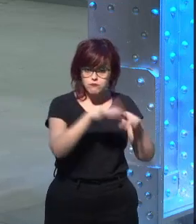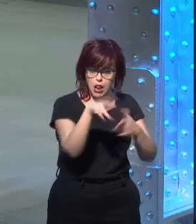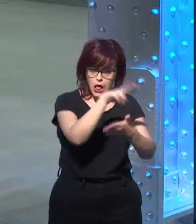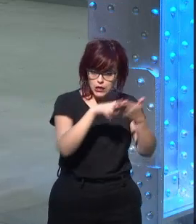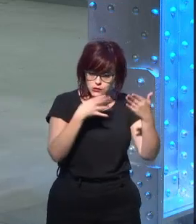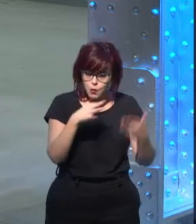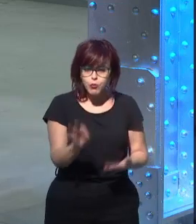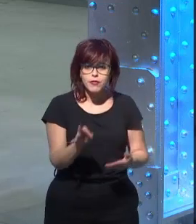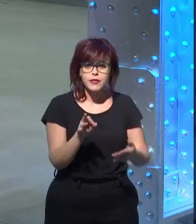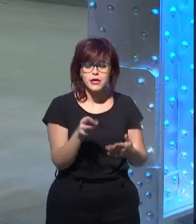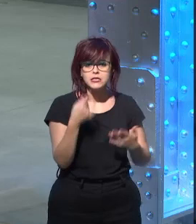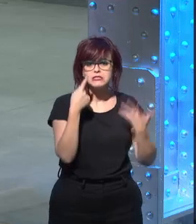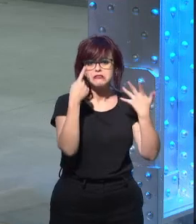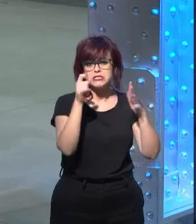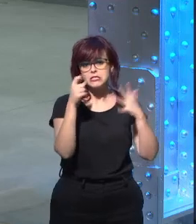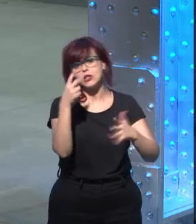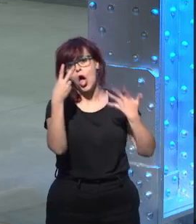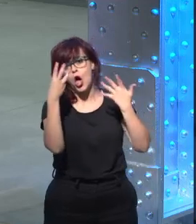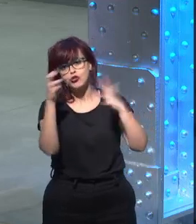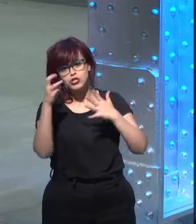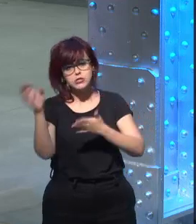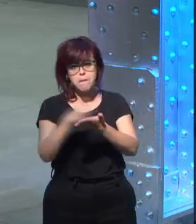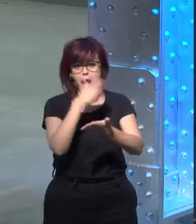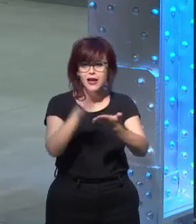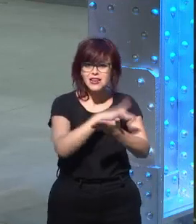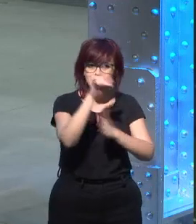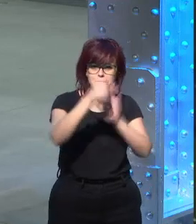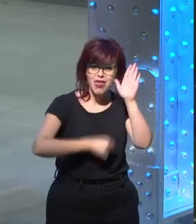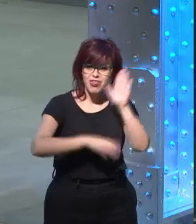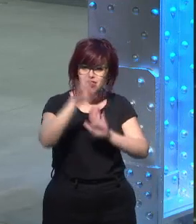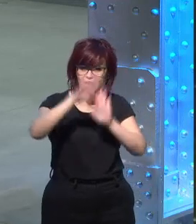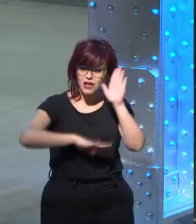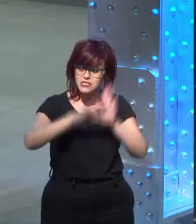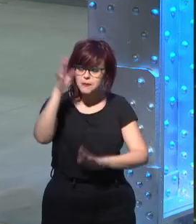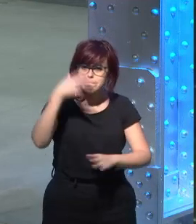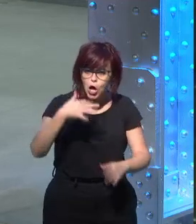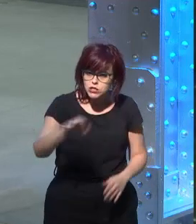legible, 60, 80 páginas, con muchas medidas posibles,